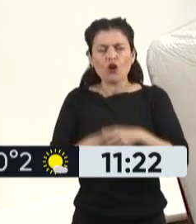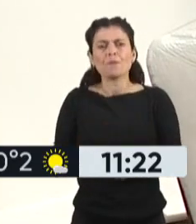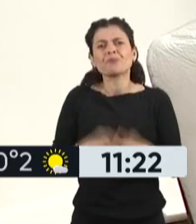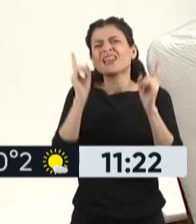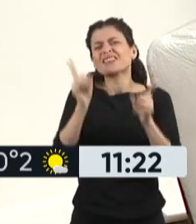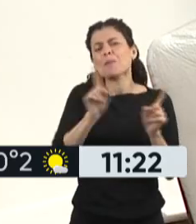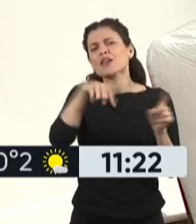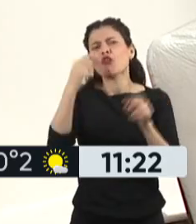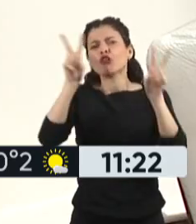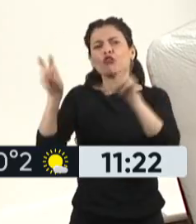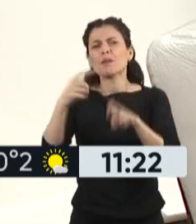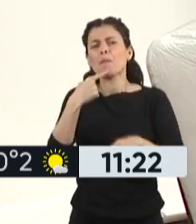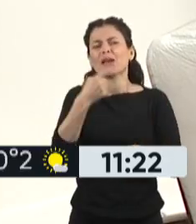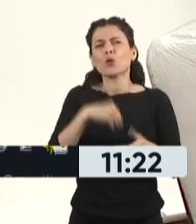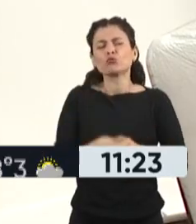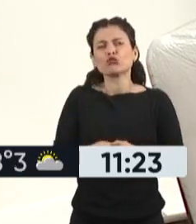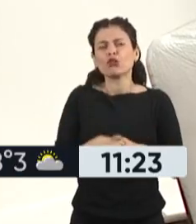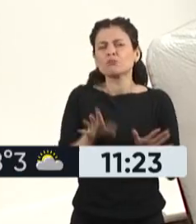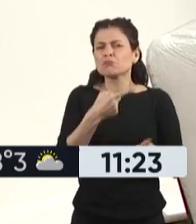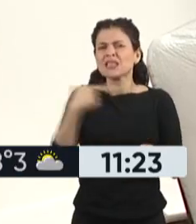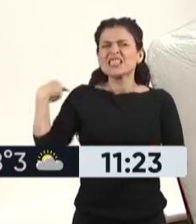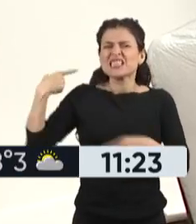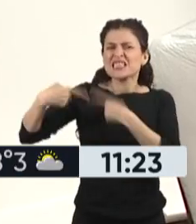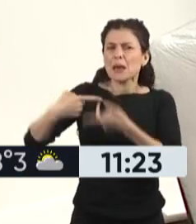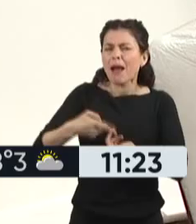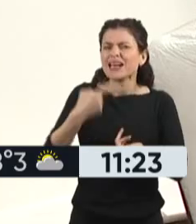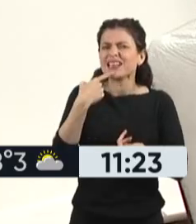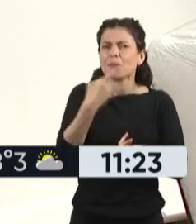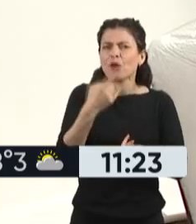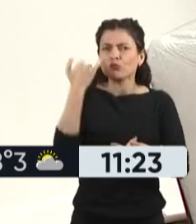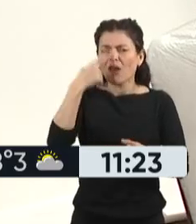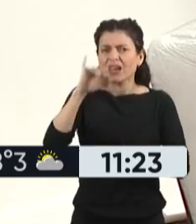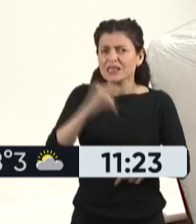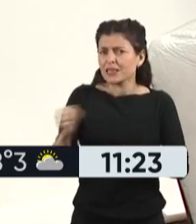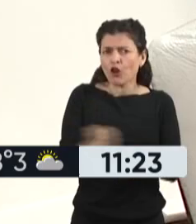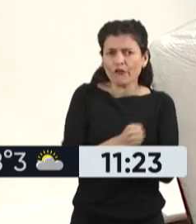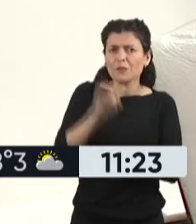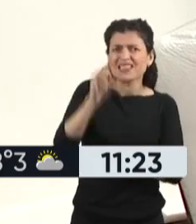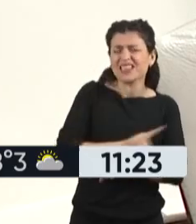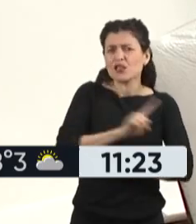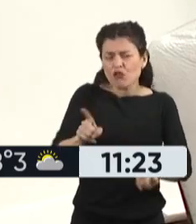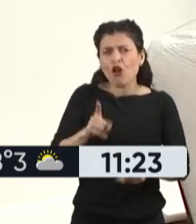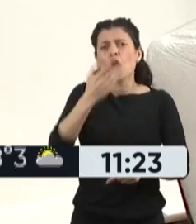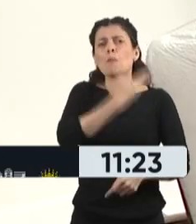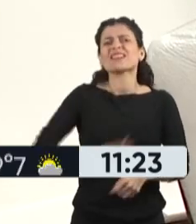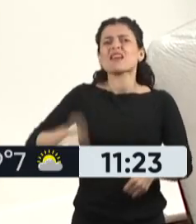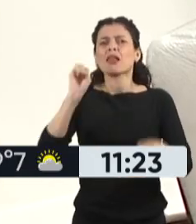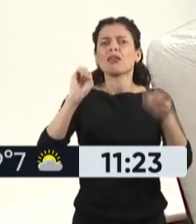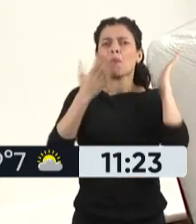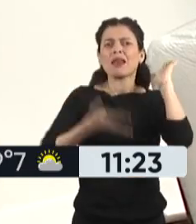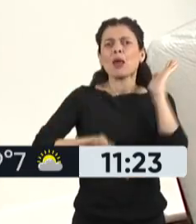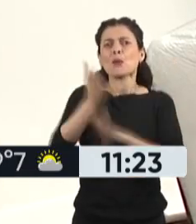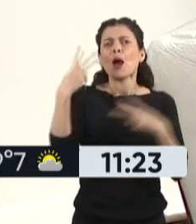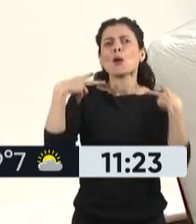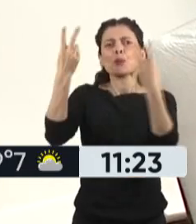con otra cosa que te había preguntado hace un par de semanas, si finalmente está confirmado o no que Milei va a viajar a